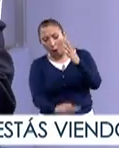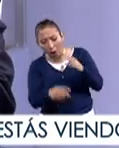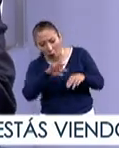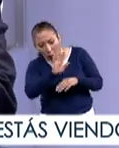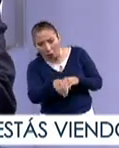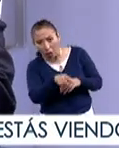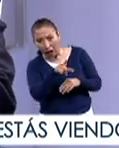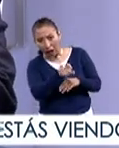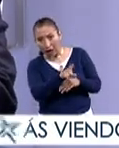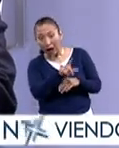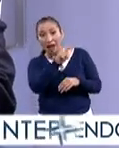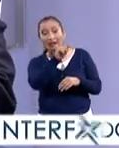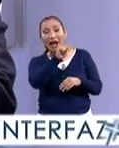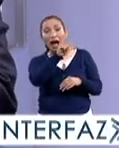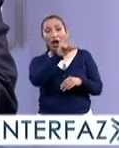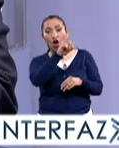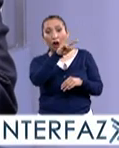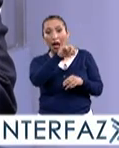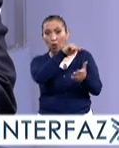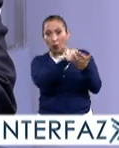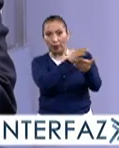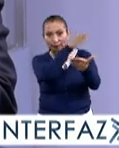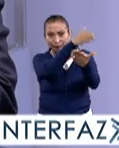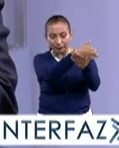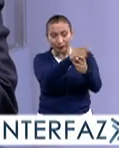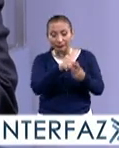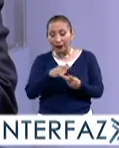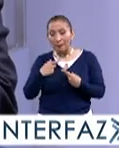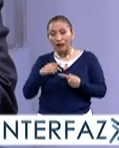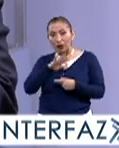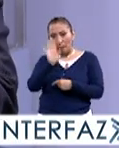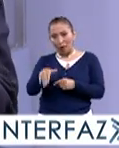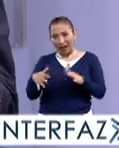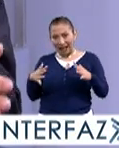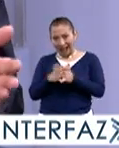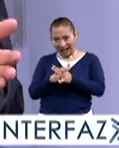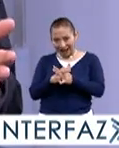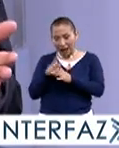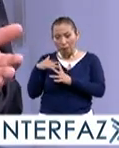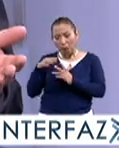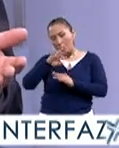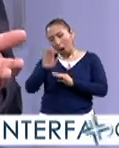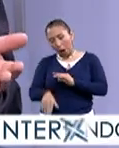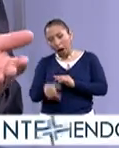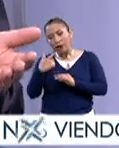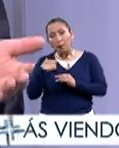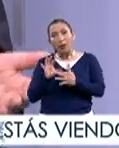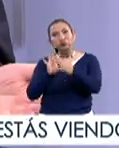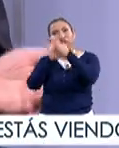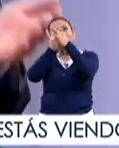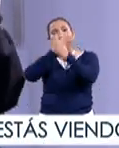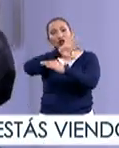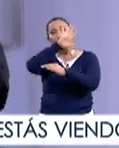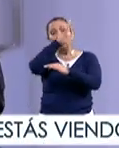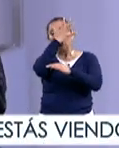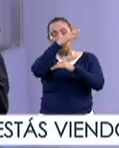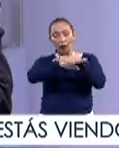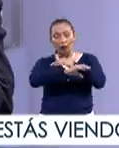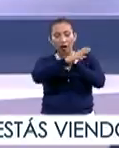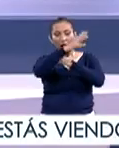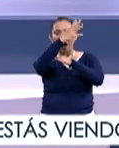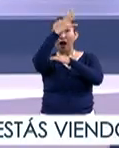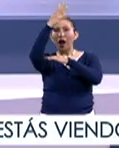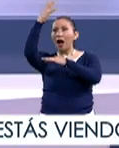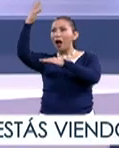decían, al Tlalocan, y los que morían en la guerra acompañaban al sol desde que salía hasta